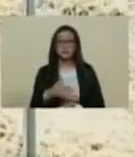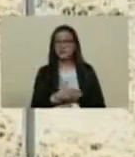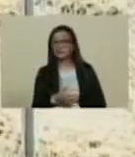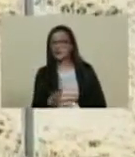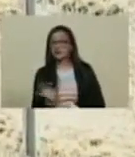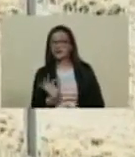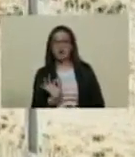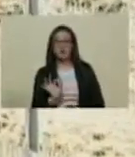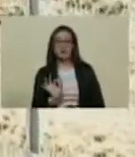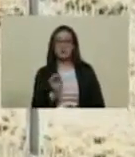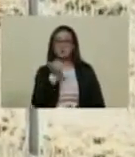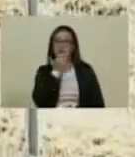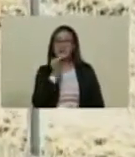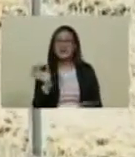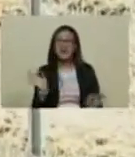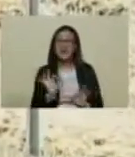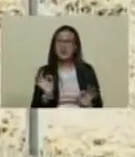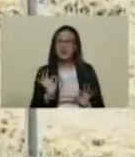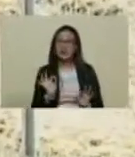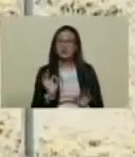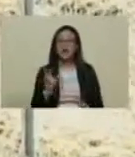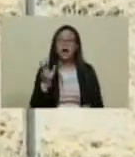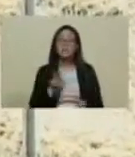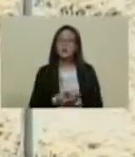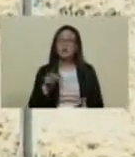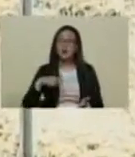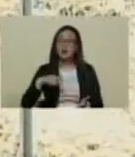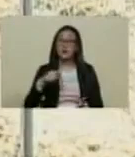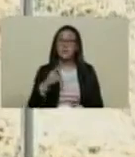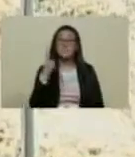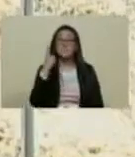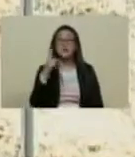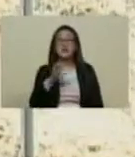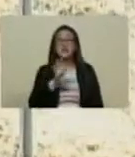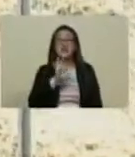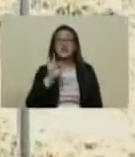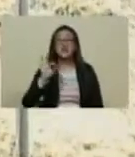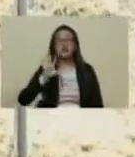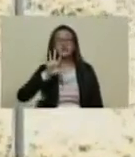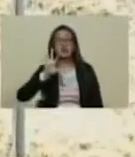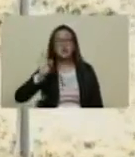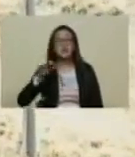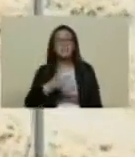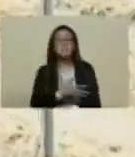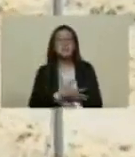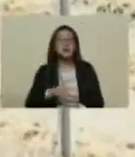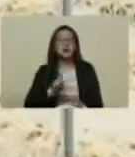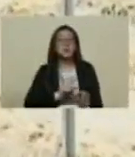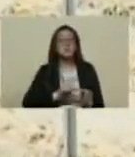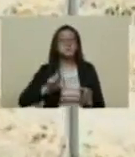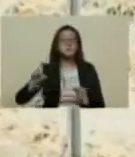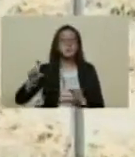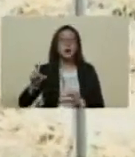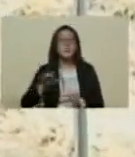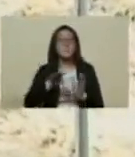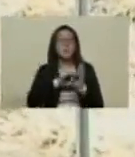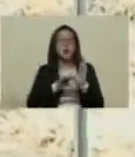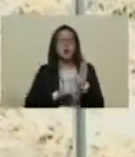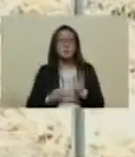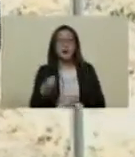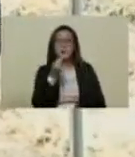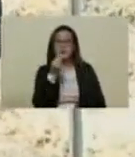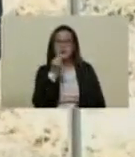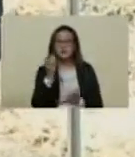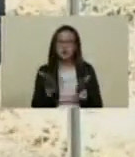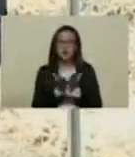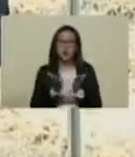nada. Estoy aprobando 1.550 millones de bolívares para el programa de